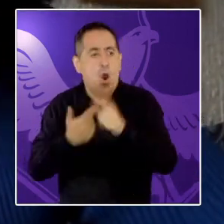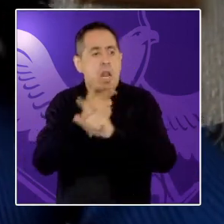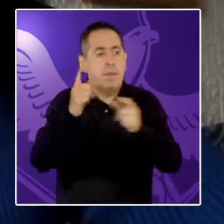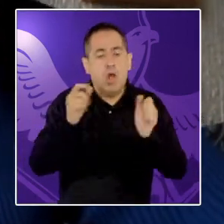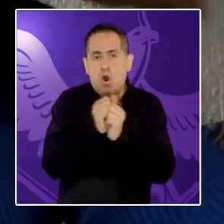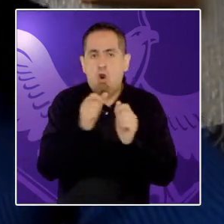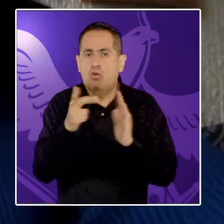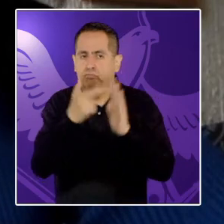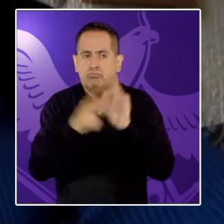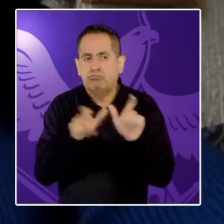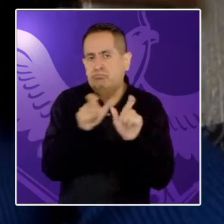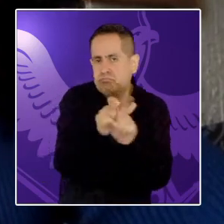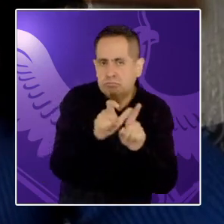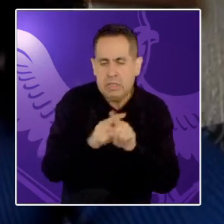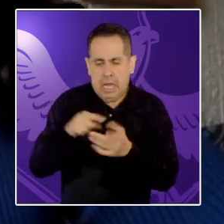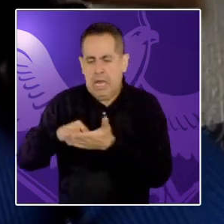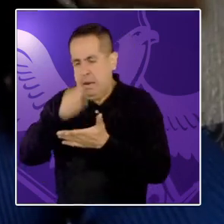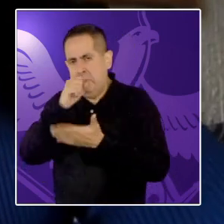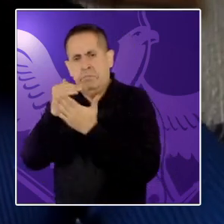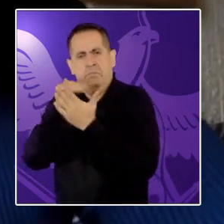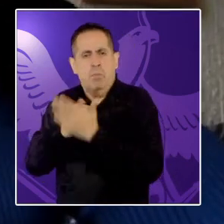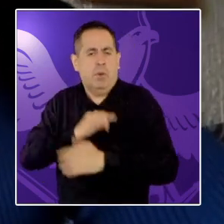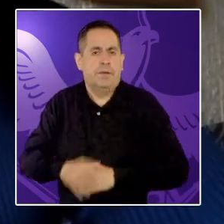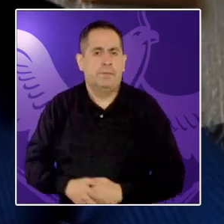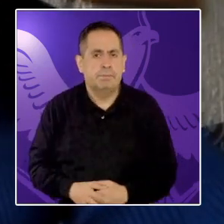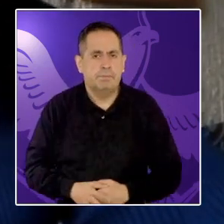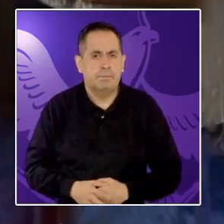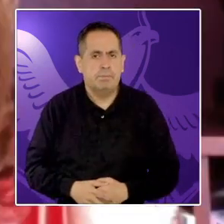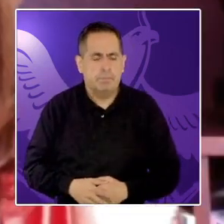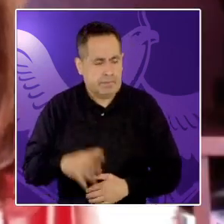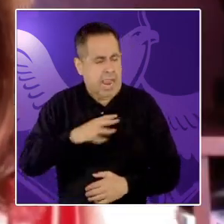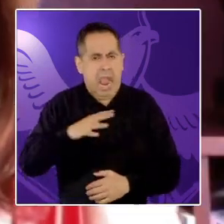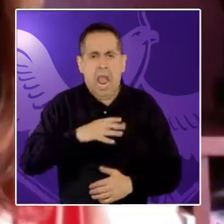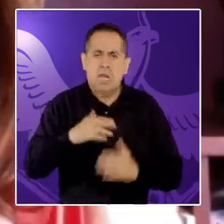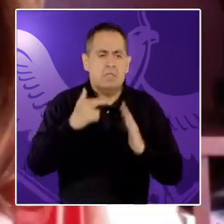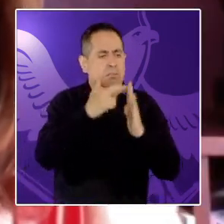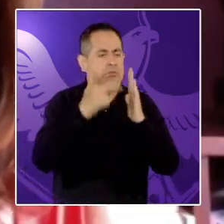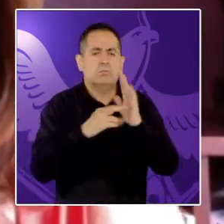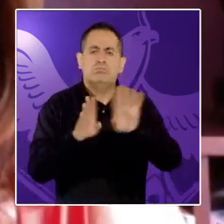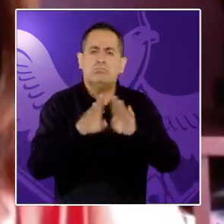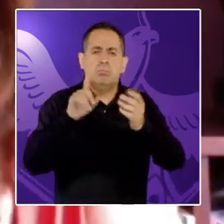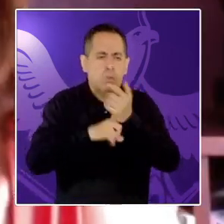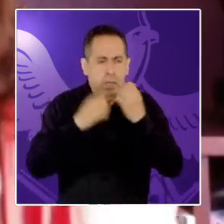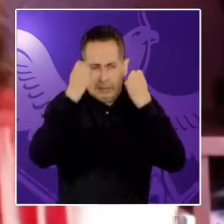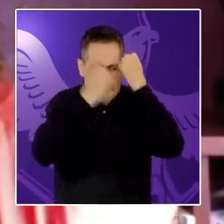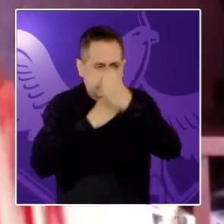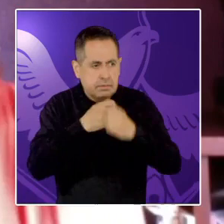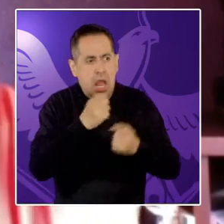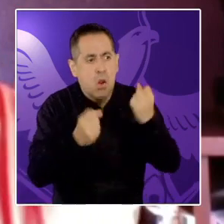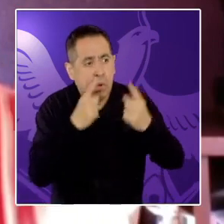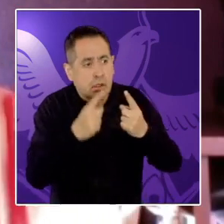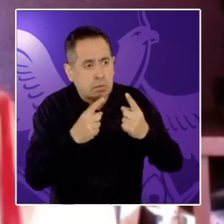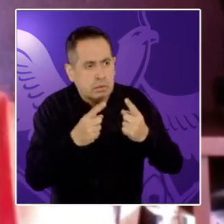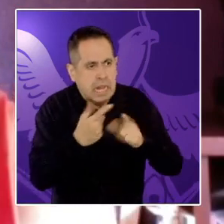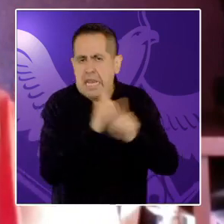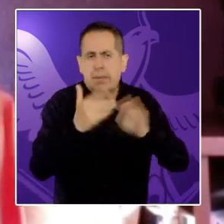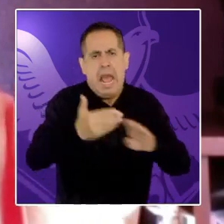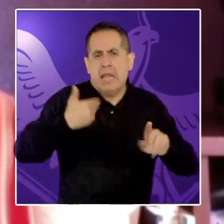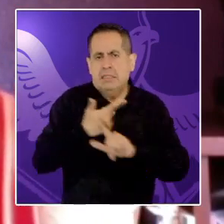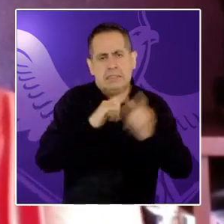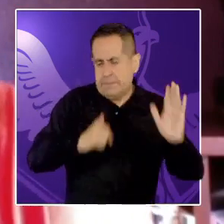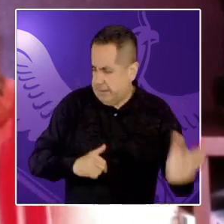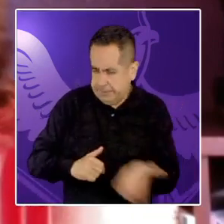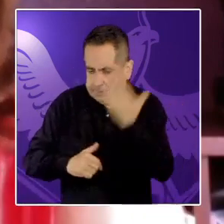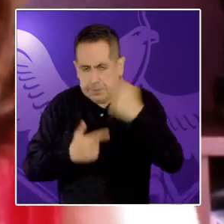y libertad condicionada contemplados en la Ley Nacional de Ejecución Penal. Hay acciones que se pueden llevar a cabo, como revisar los casos para preliberar